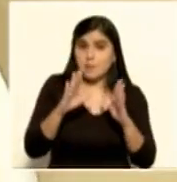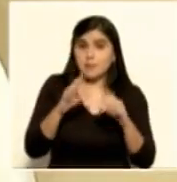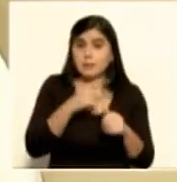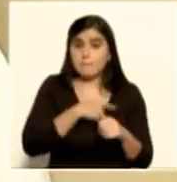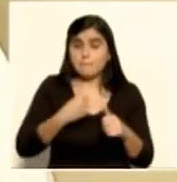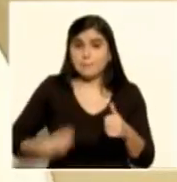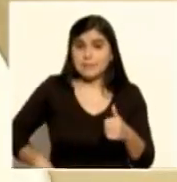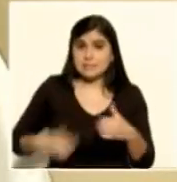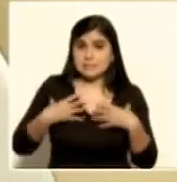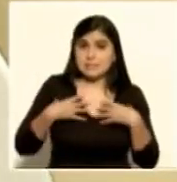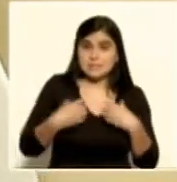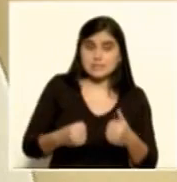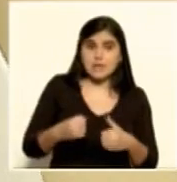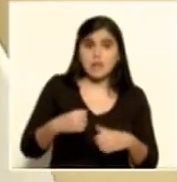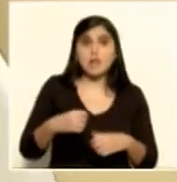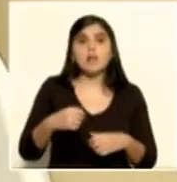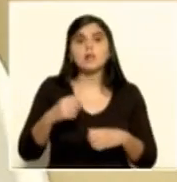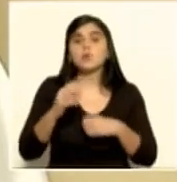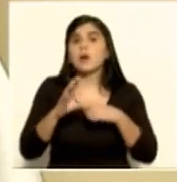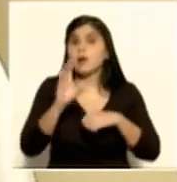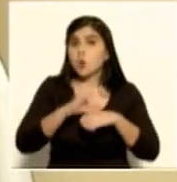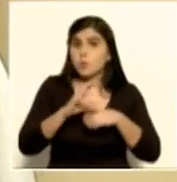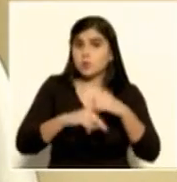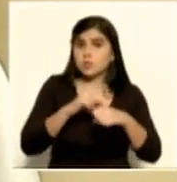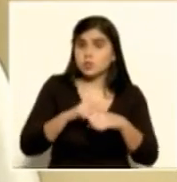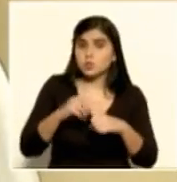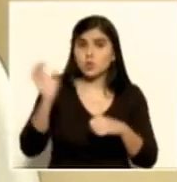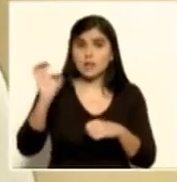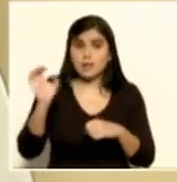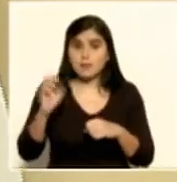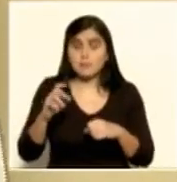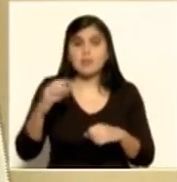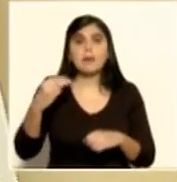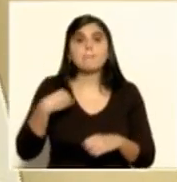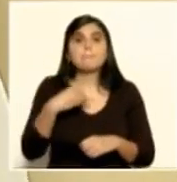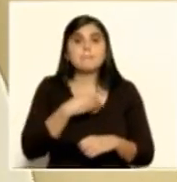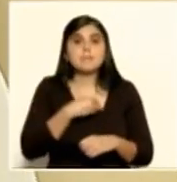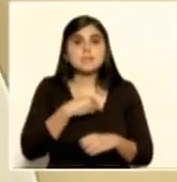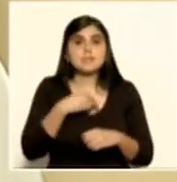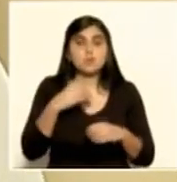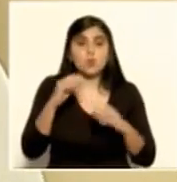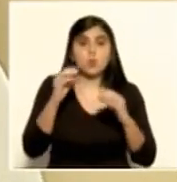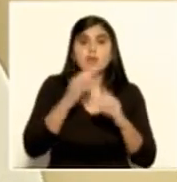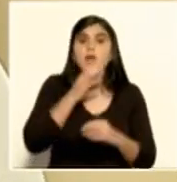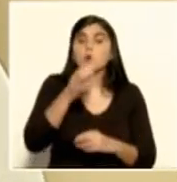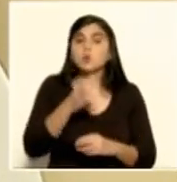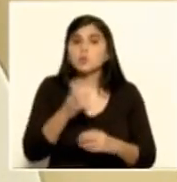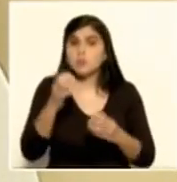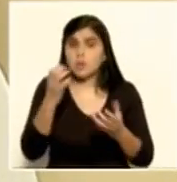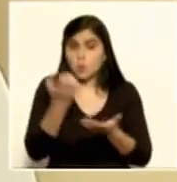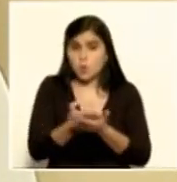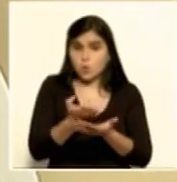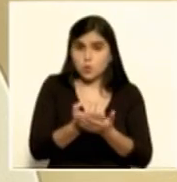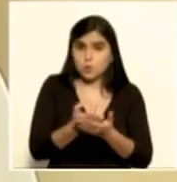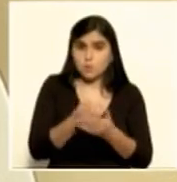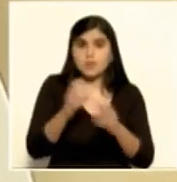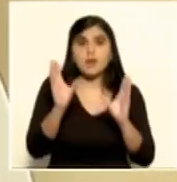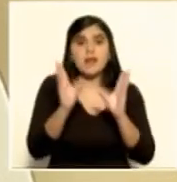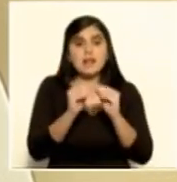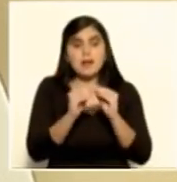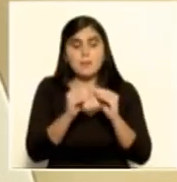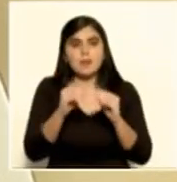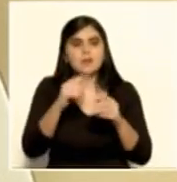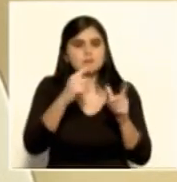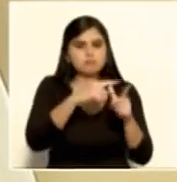de la Comisión Nacional de Emergencia y otros ministros del Consejo Económico en conjunto con las cámaras y el sector